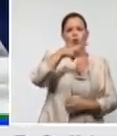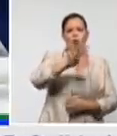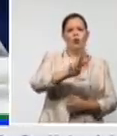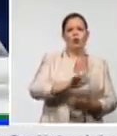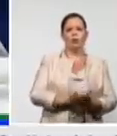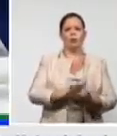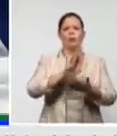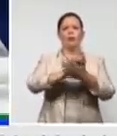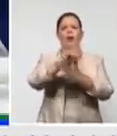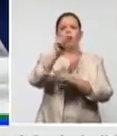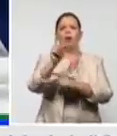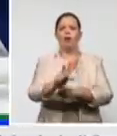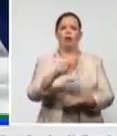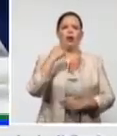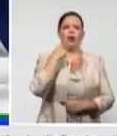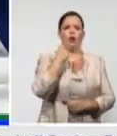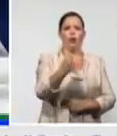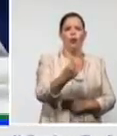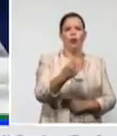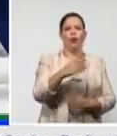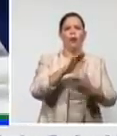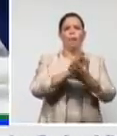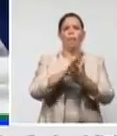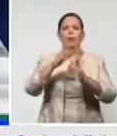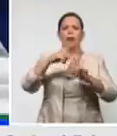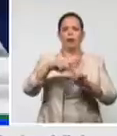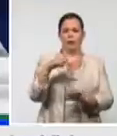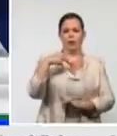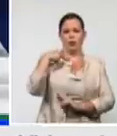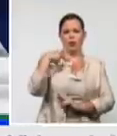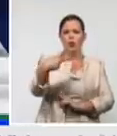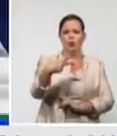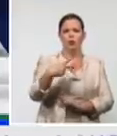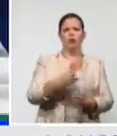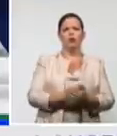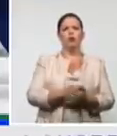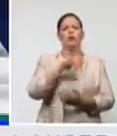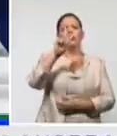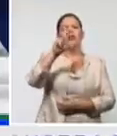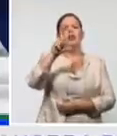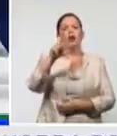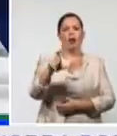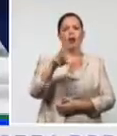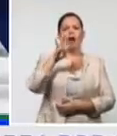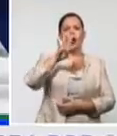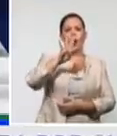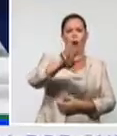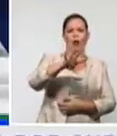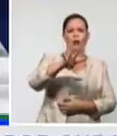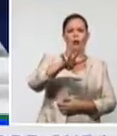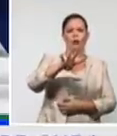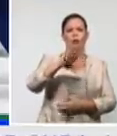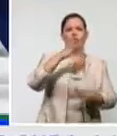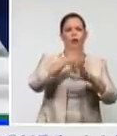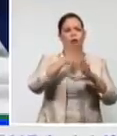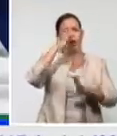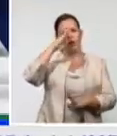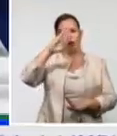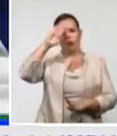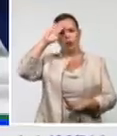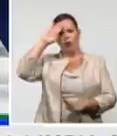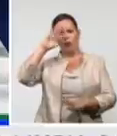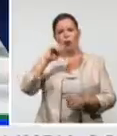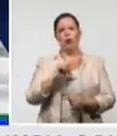Mayabeque 1, de Matanzas 2, de Villa Clara 4 y de Santiago de Cuba